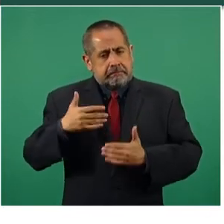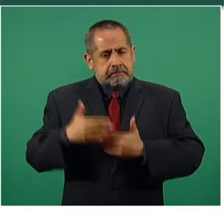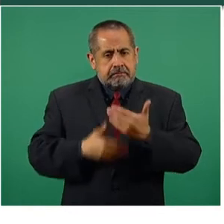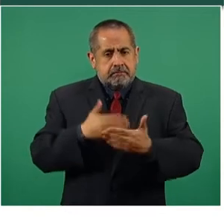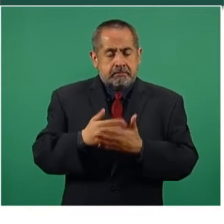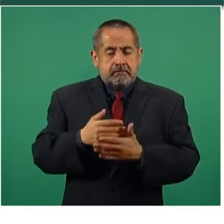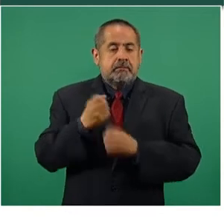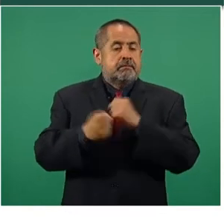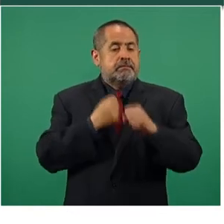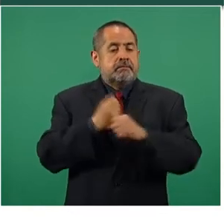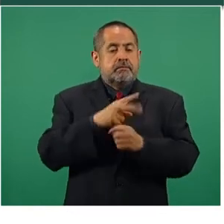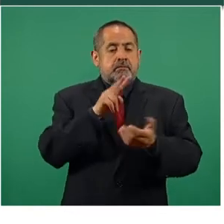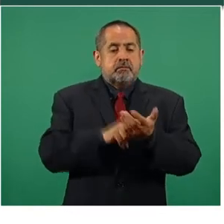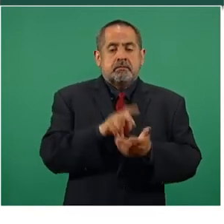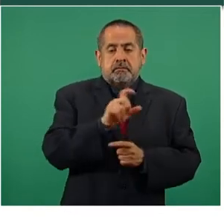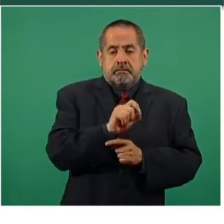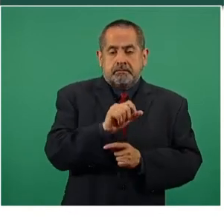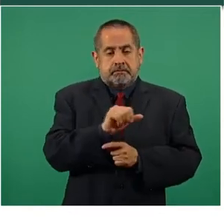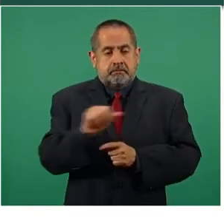del 2020,